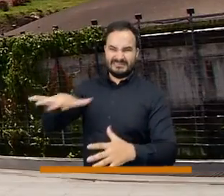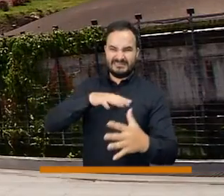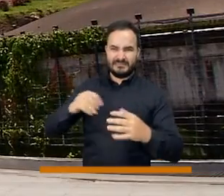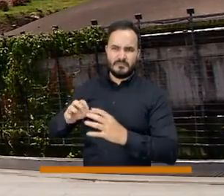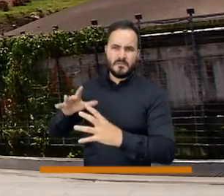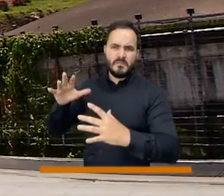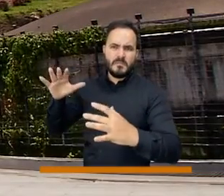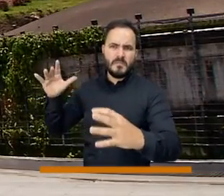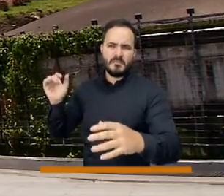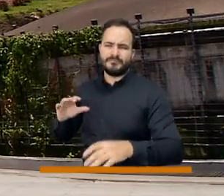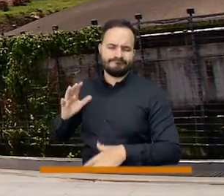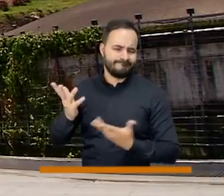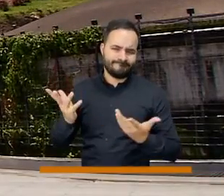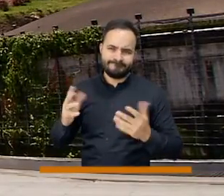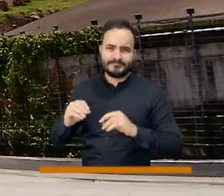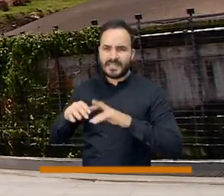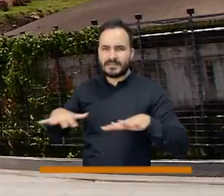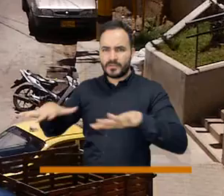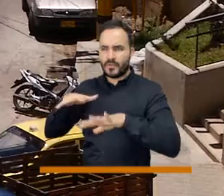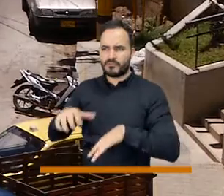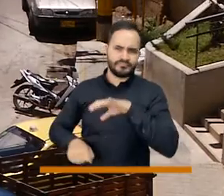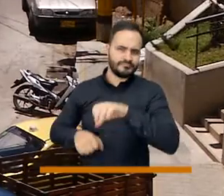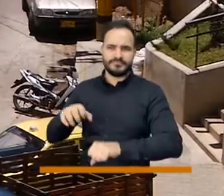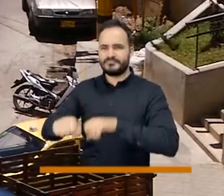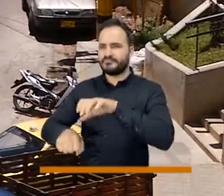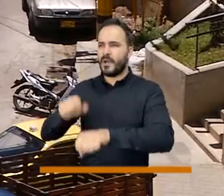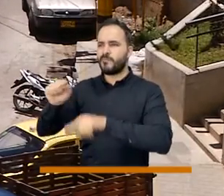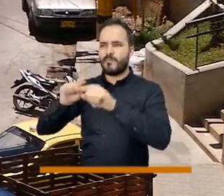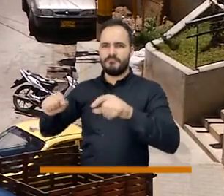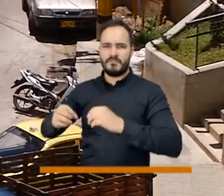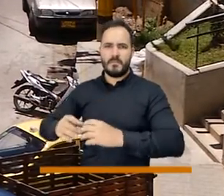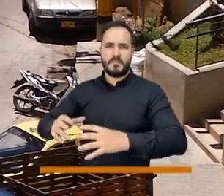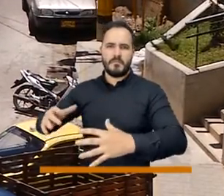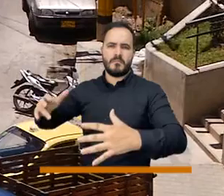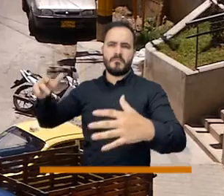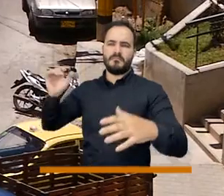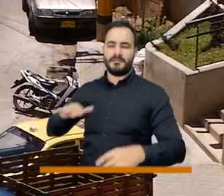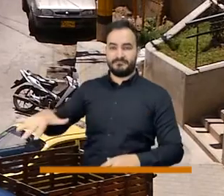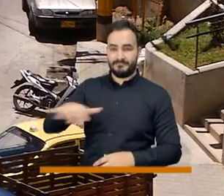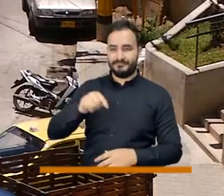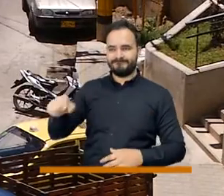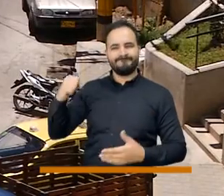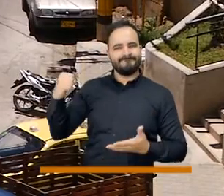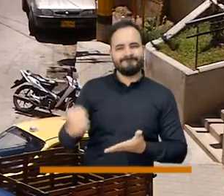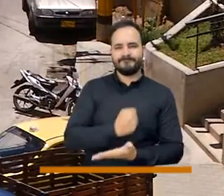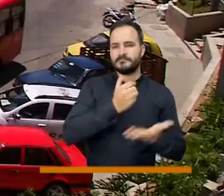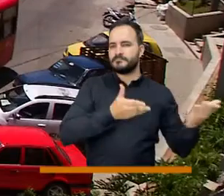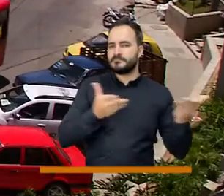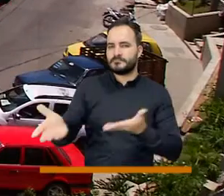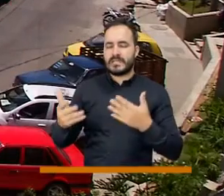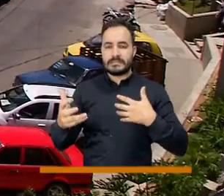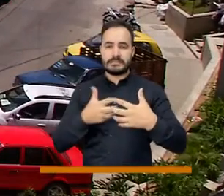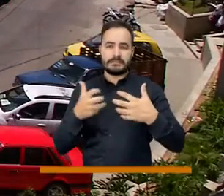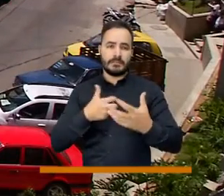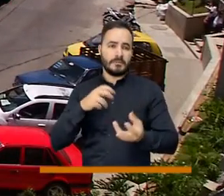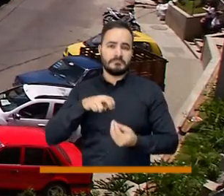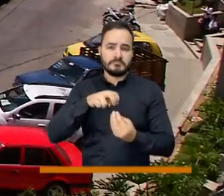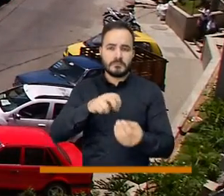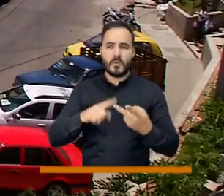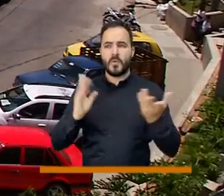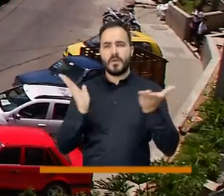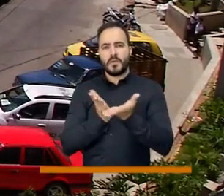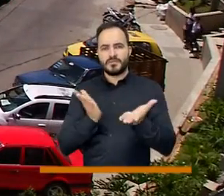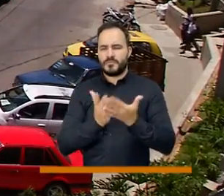venido extendiendo a ocupar diferentes suelos que no alcanzan a estar cobijados por sistemas